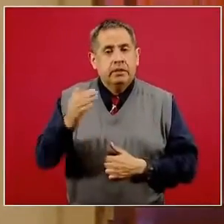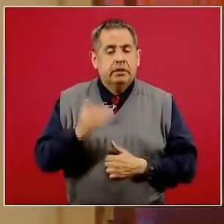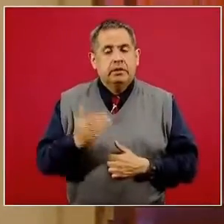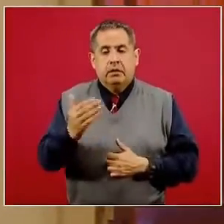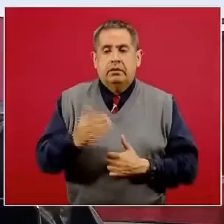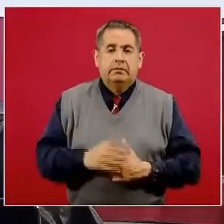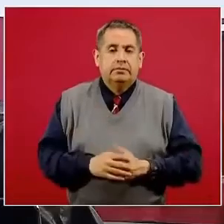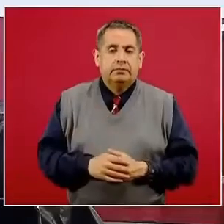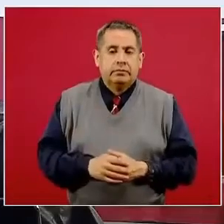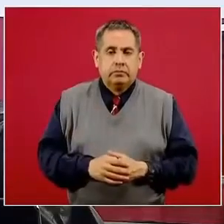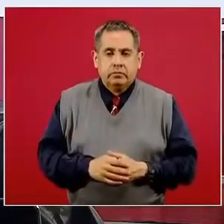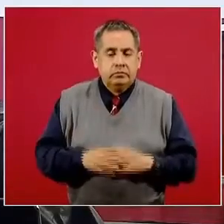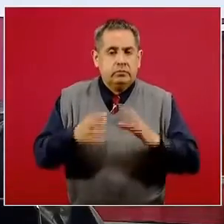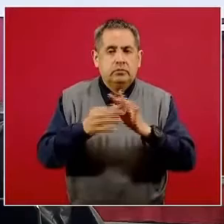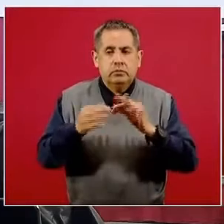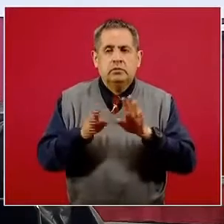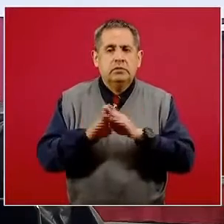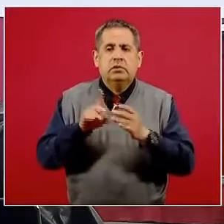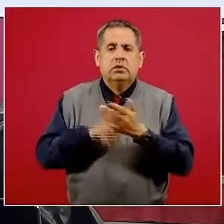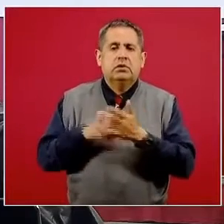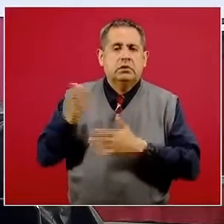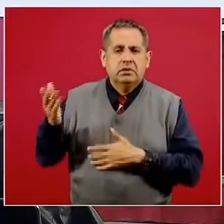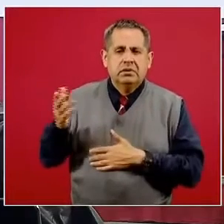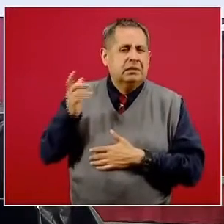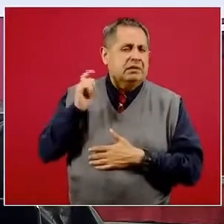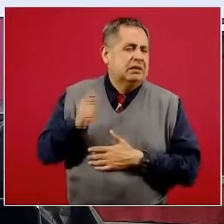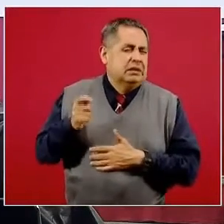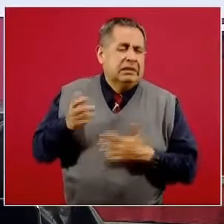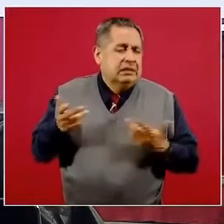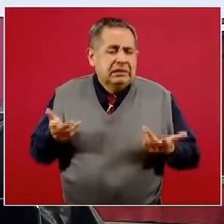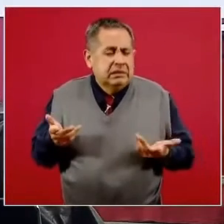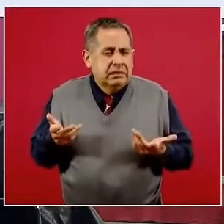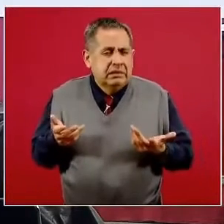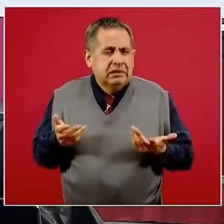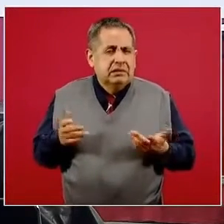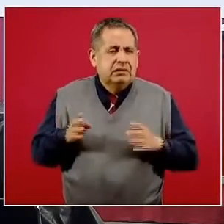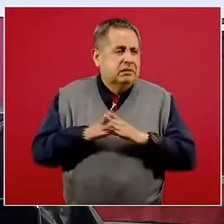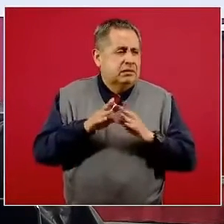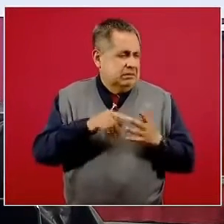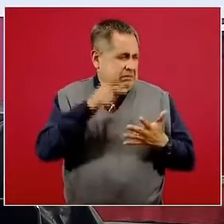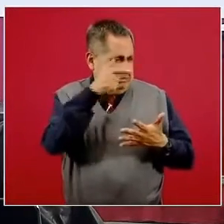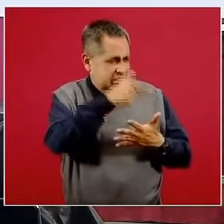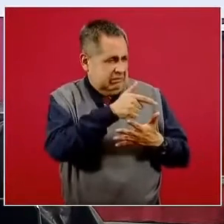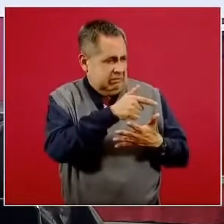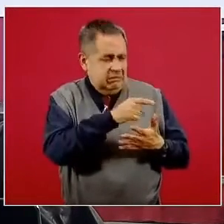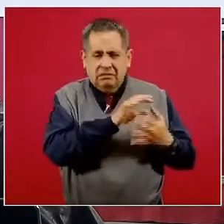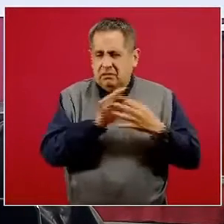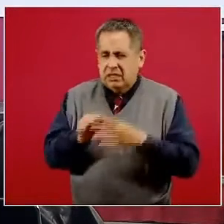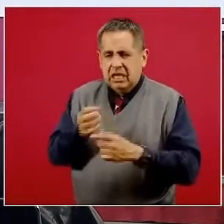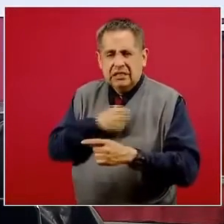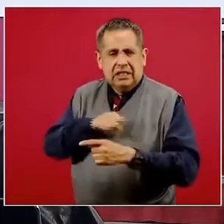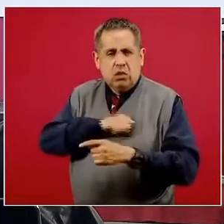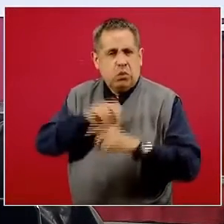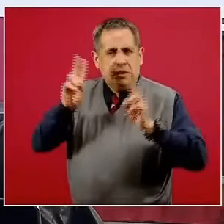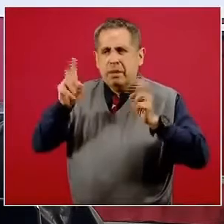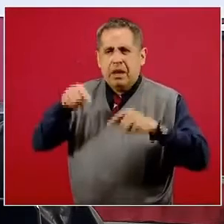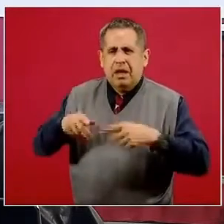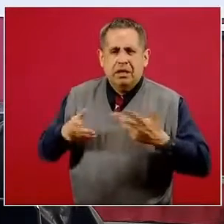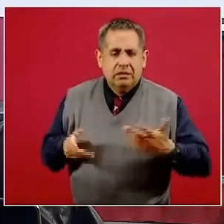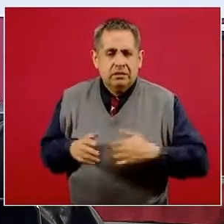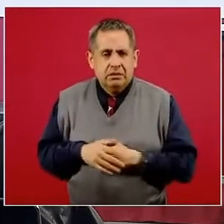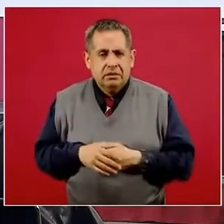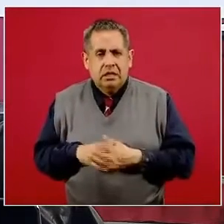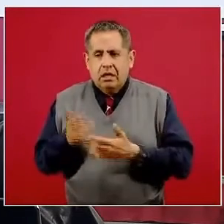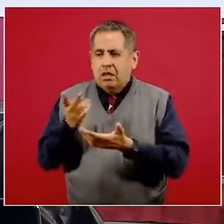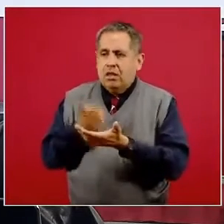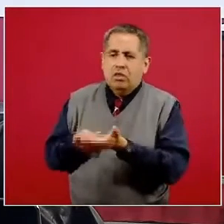favorcito. Bueno, ¿y esto qué tiene que ver con la salud? Una